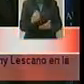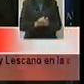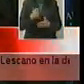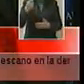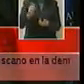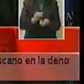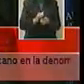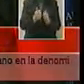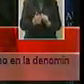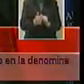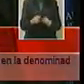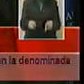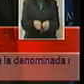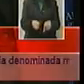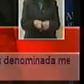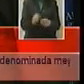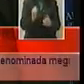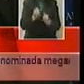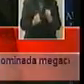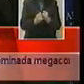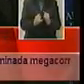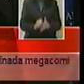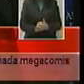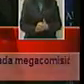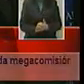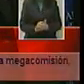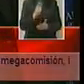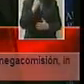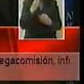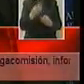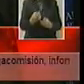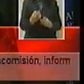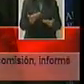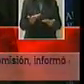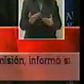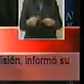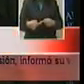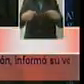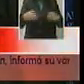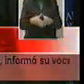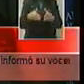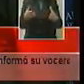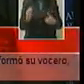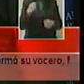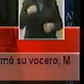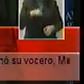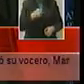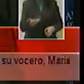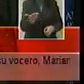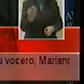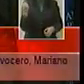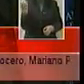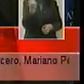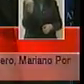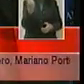pensión renovable también sea cancelada. Y eso, la verdad que hay una discrepancia grande. Nosotros pedimos que